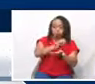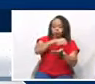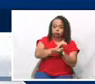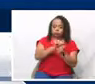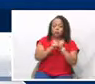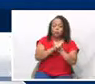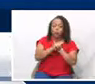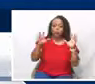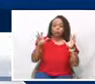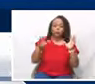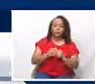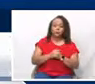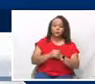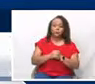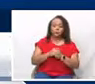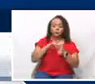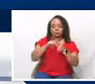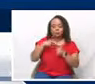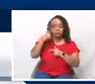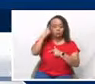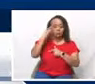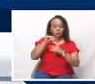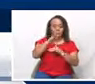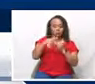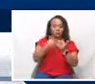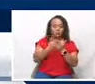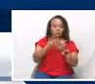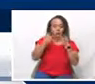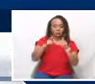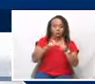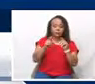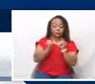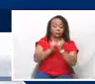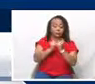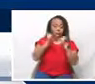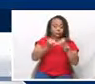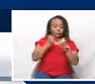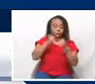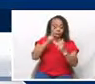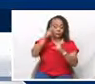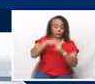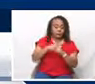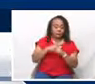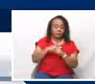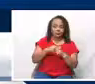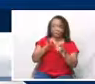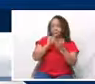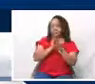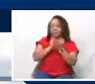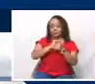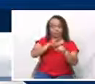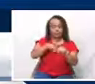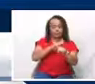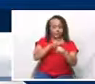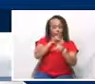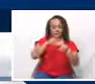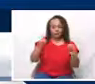a reventar. O sea, yo me imagino que no a todo el mundo les sucede, pero con la fuerza que ellos aplican en el piso es total y completamente diferente.